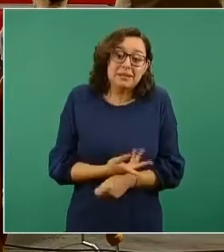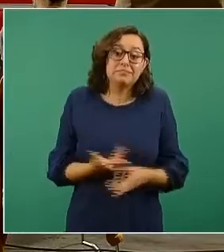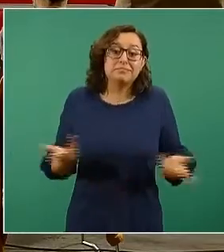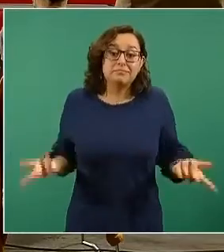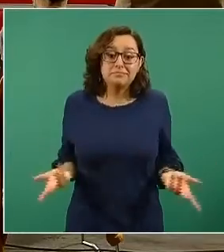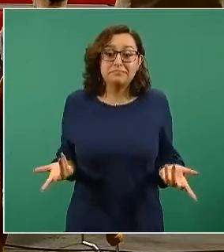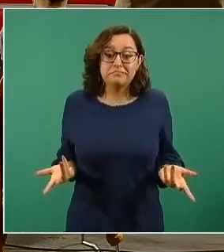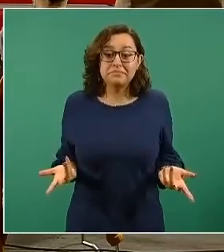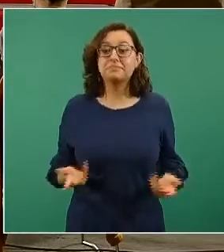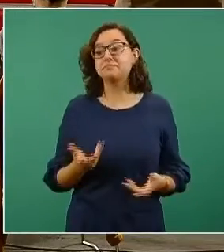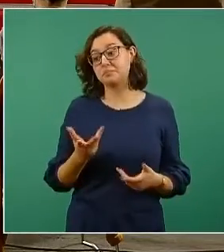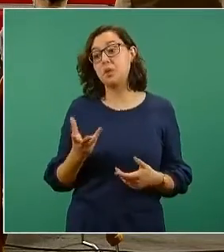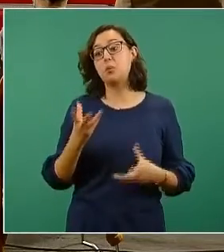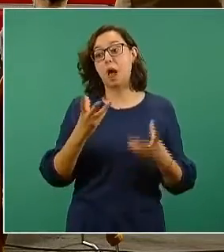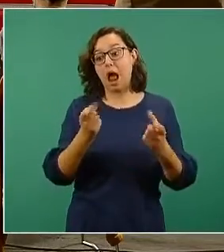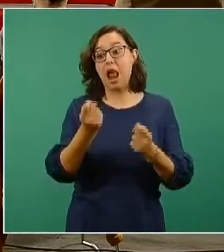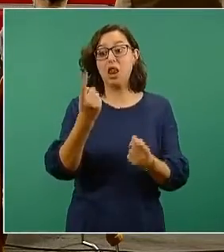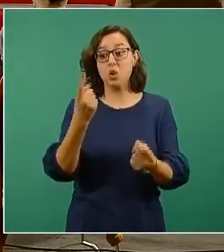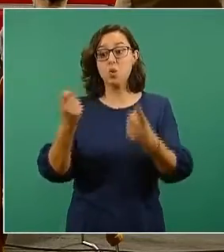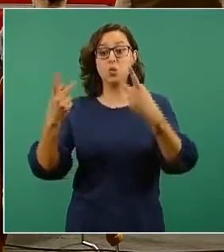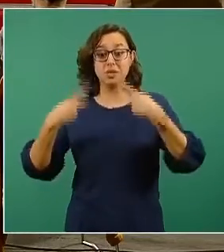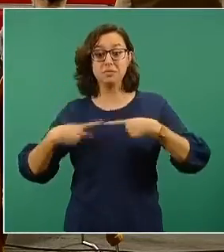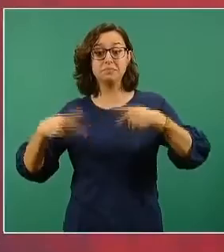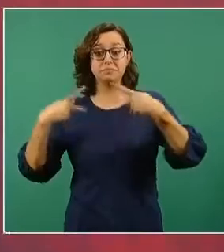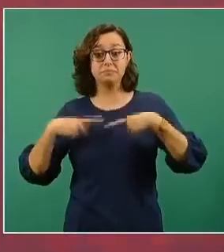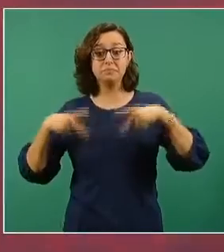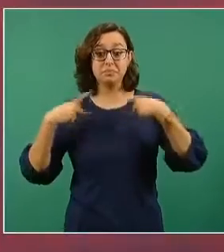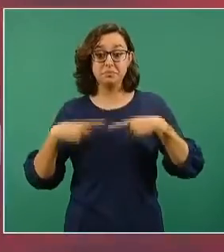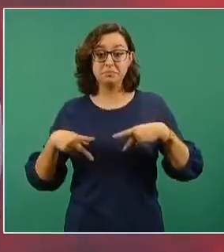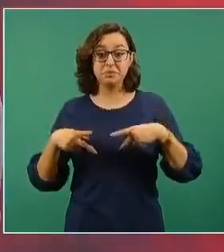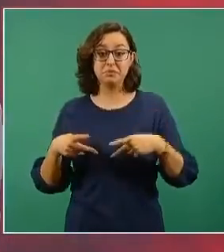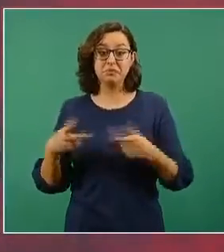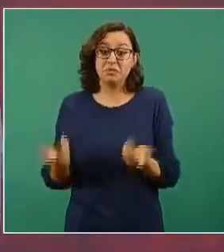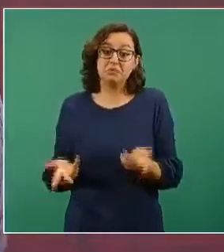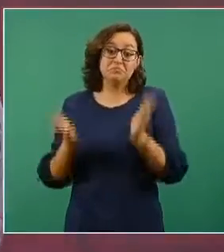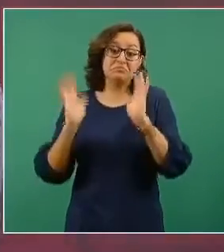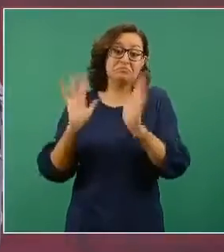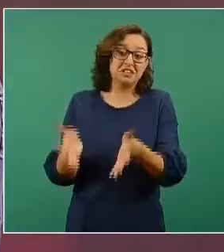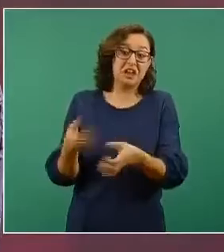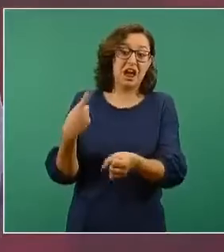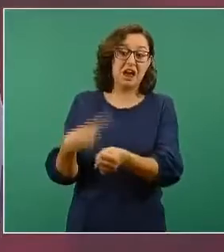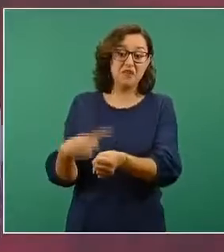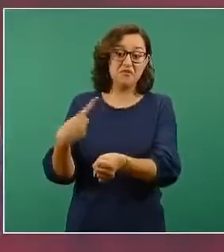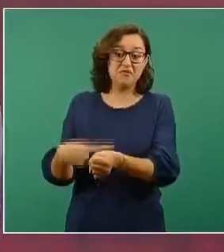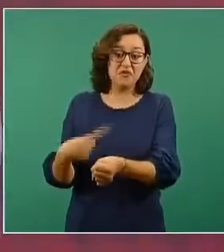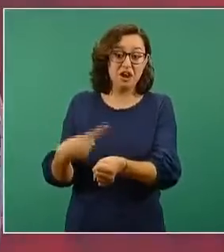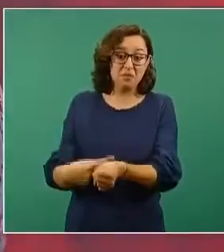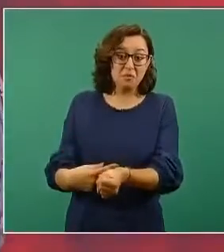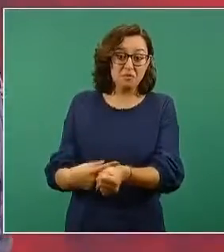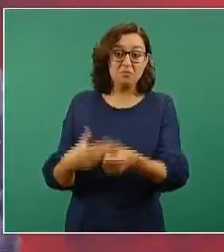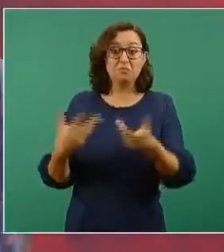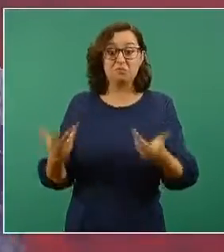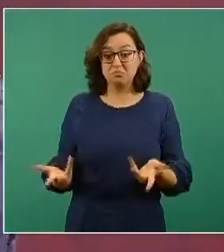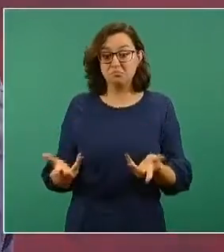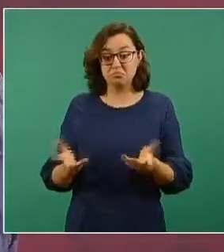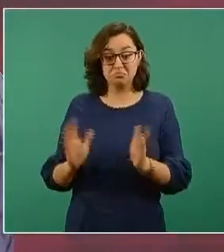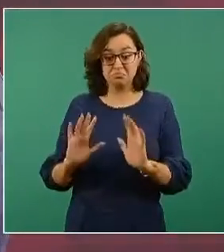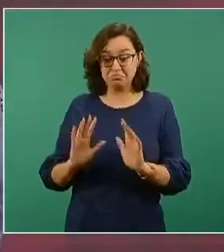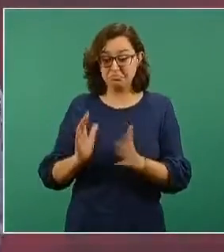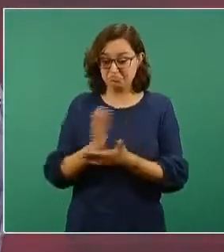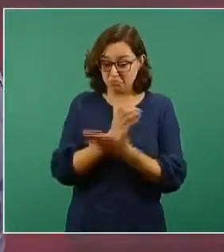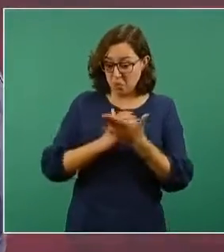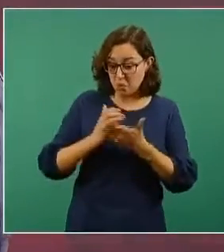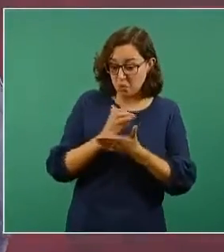que hay un porcentaje necesario de inmunidad, es decir, la proporción de personas que ya no se